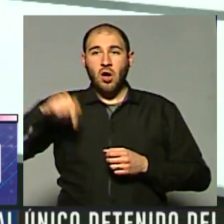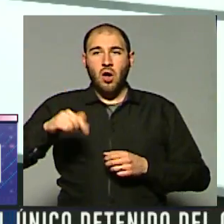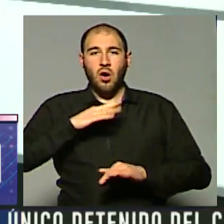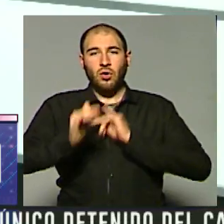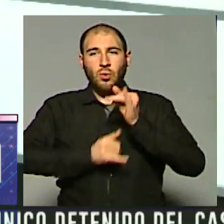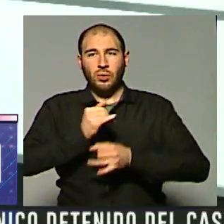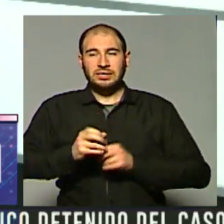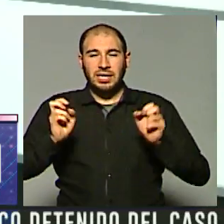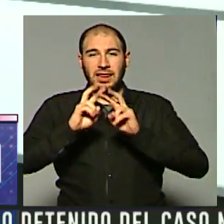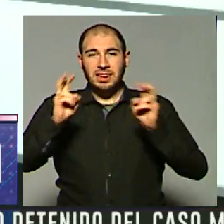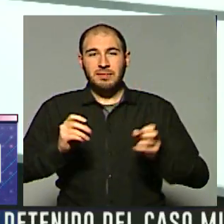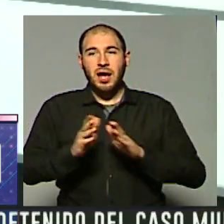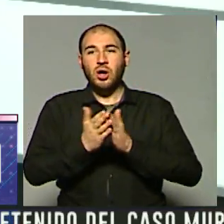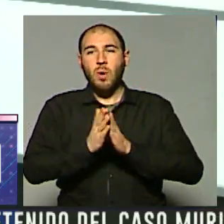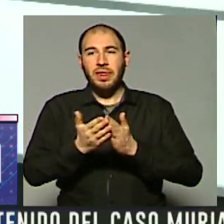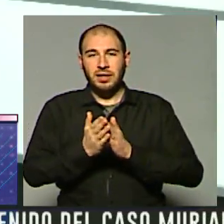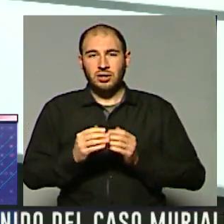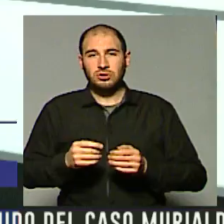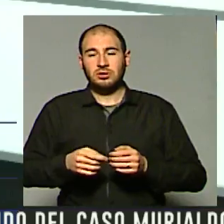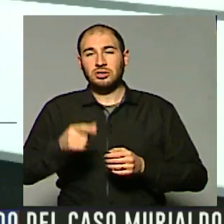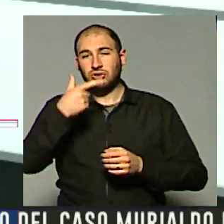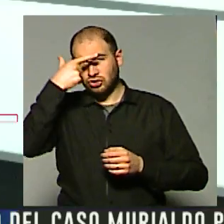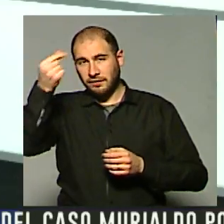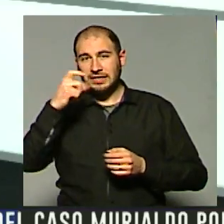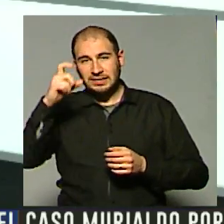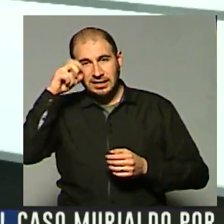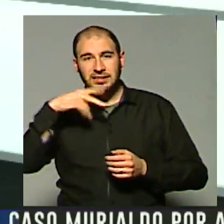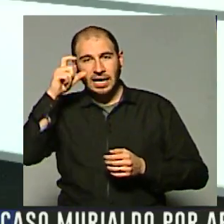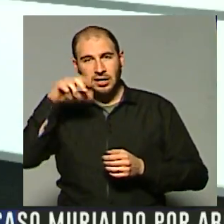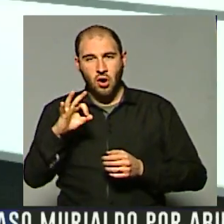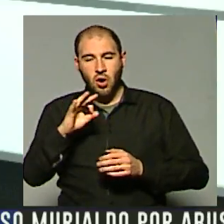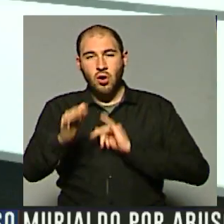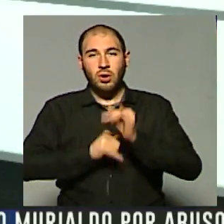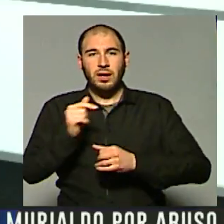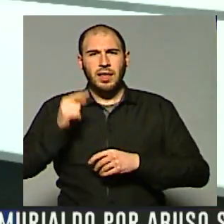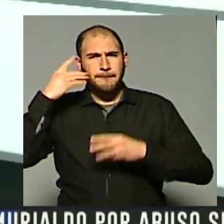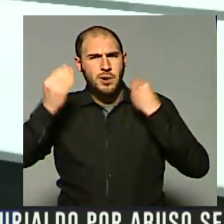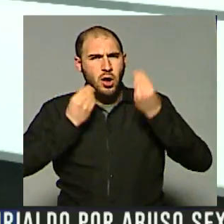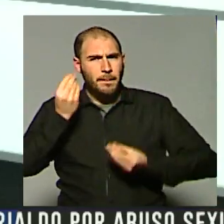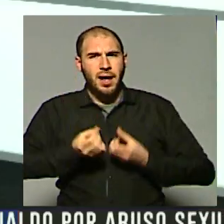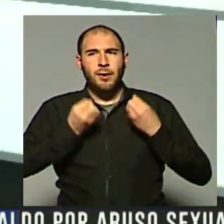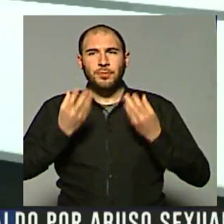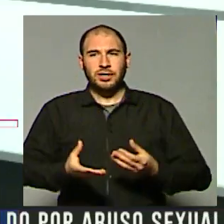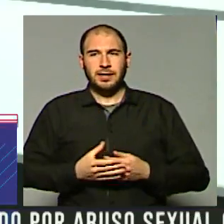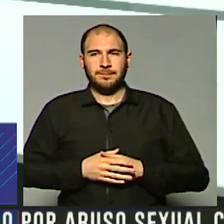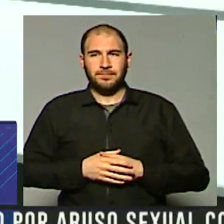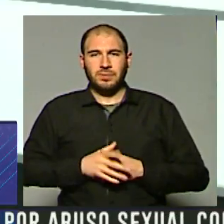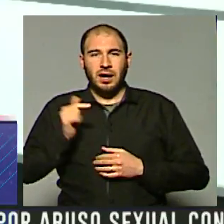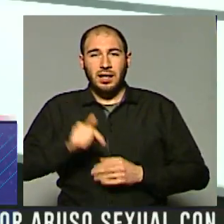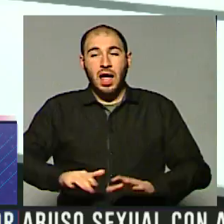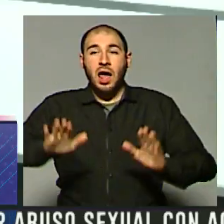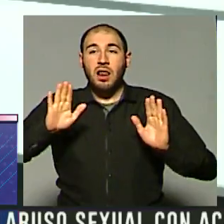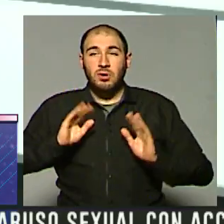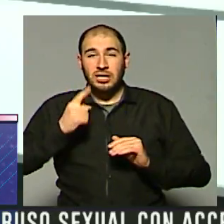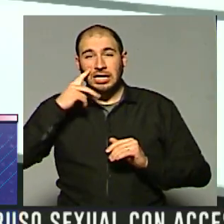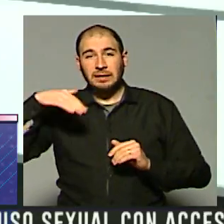refirió al tema de los cuadernos del chofer Centeno y habló concretamente de su preocupación con respecto a esta posibilidad